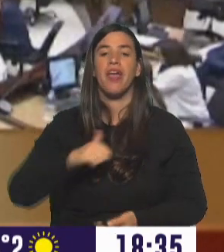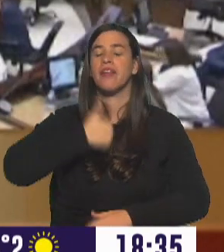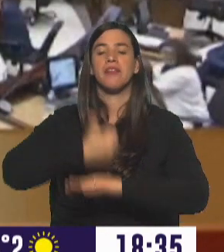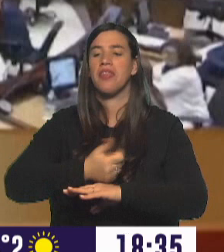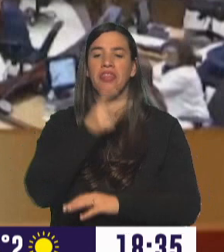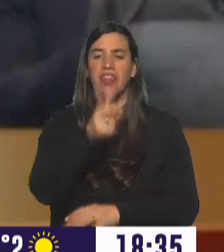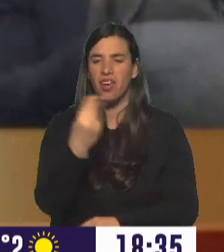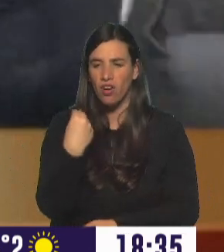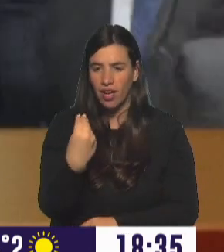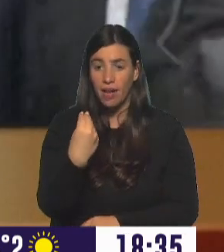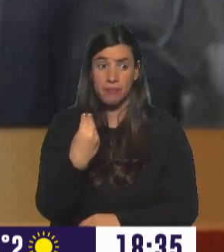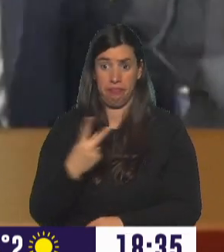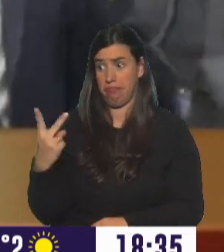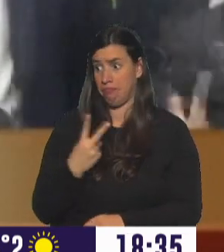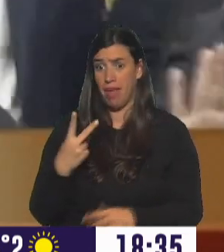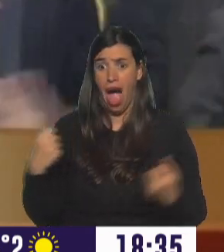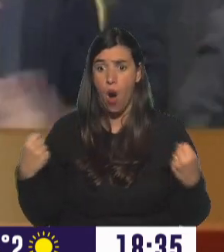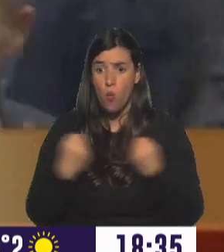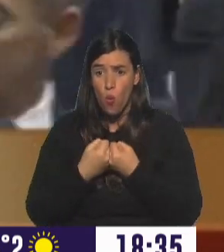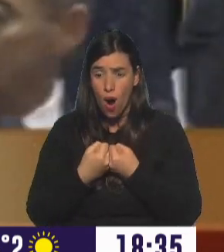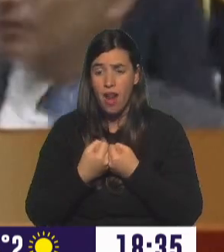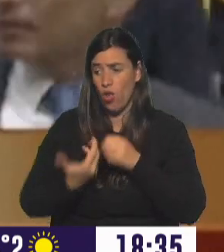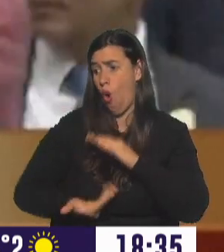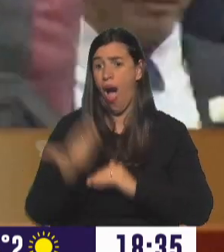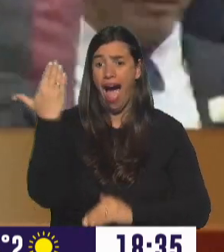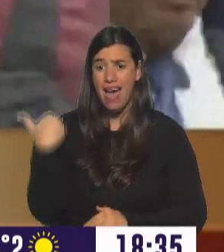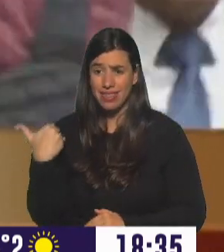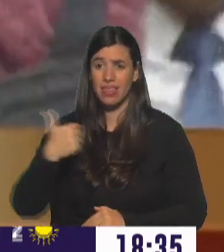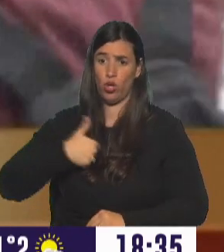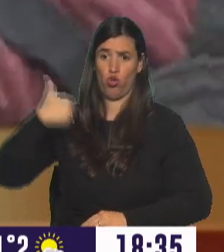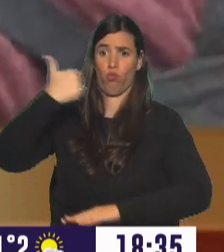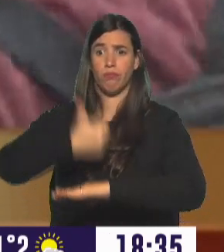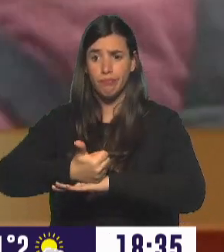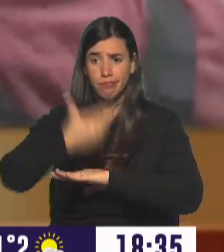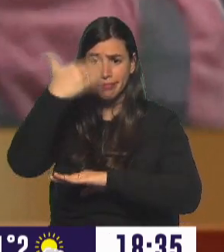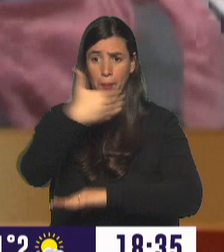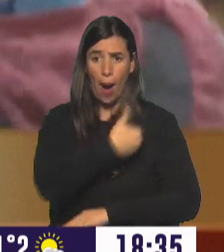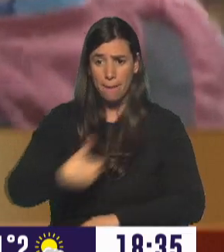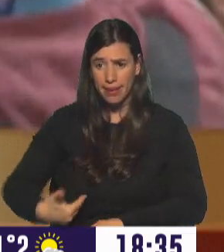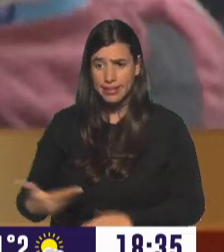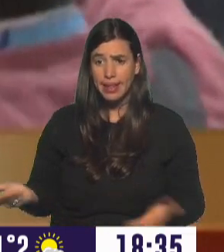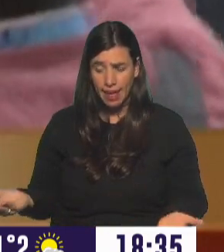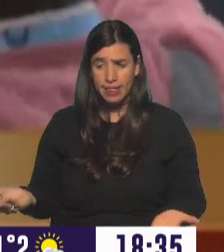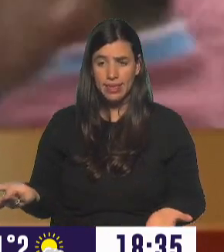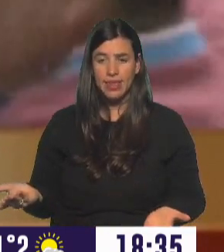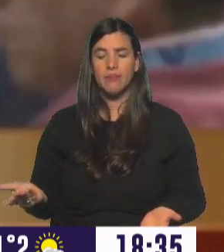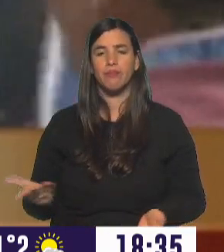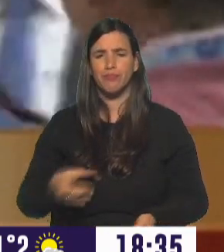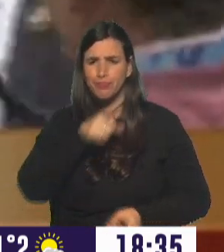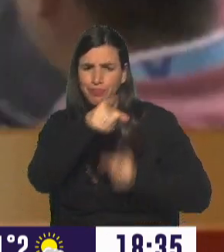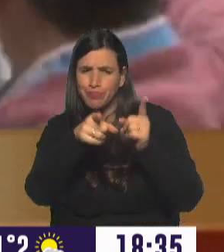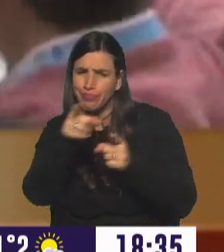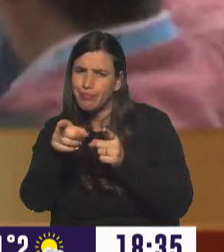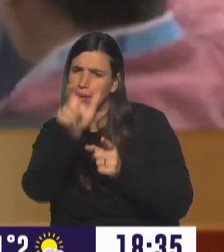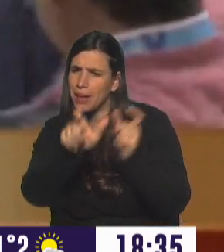esto fue un convenio que se firmó antes de que yo llegue a la presidencia. Apuntó justamente contra los legisladores que